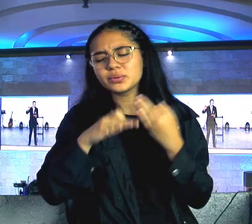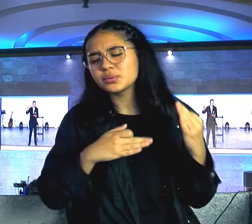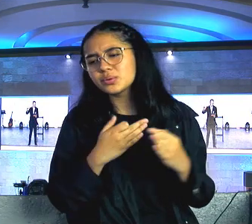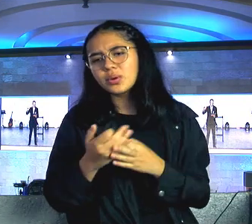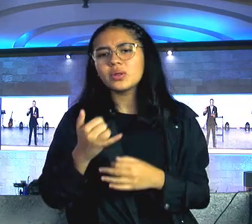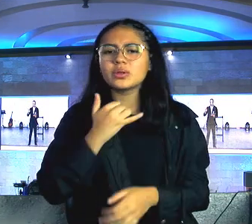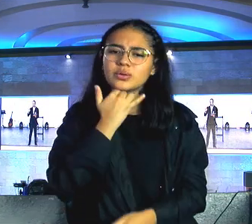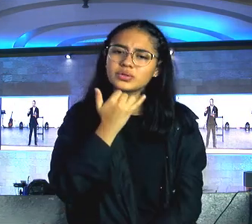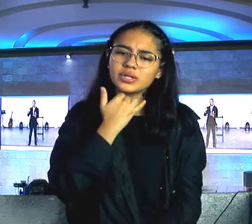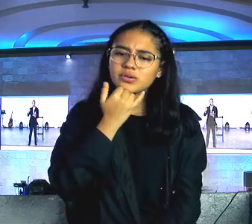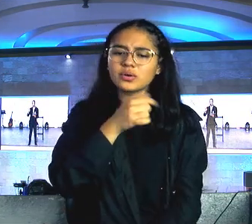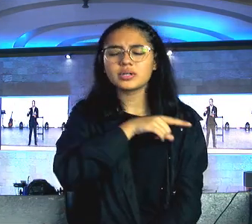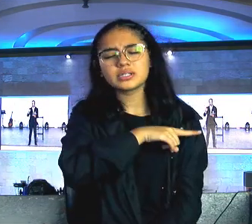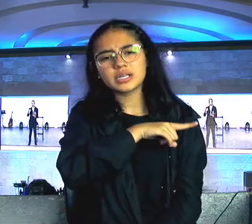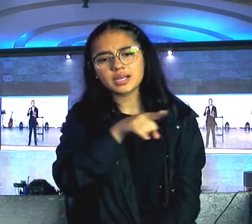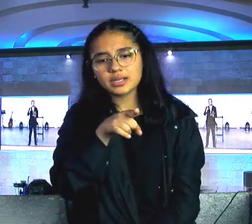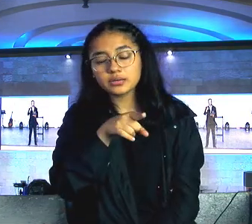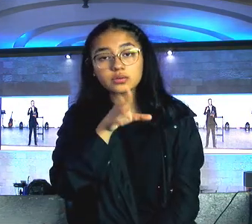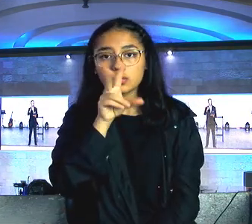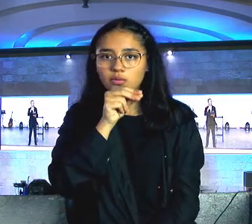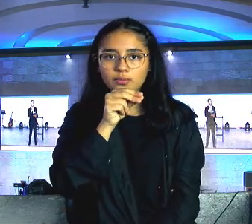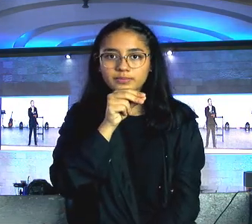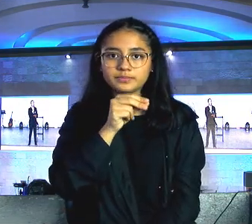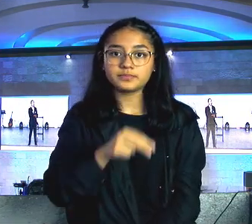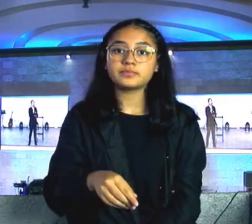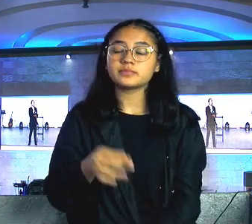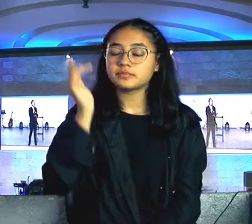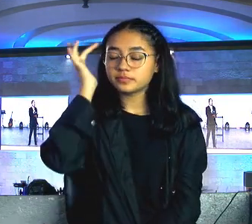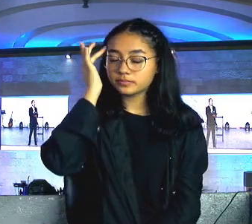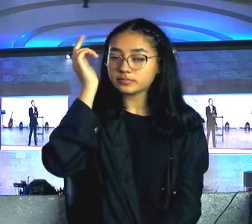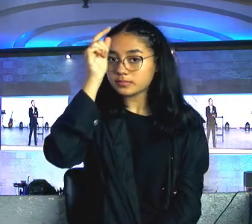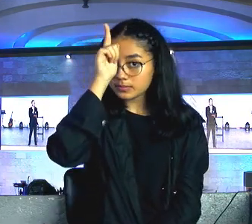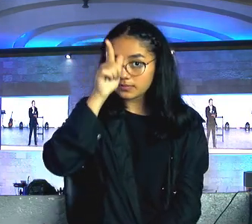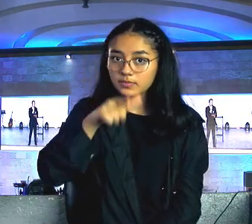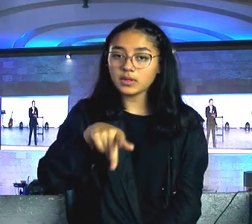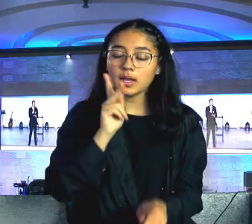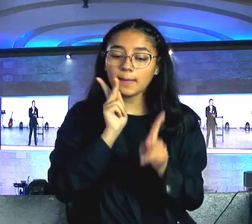fulano, sutano. Deja que el Espíritu Santo te hable a ti.